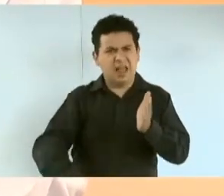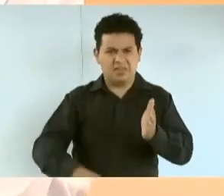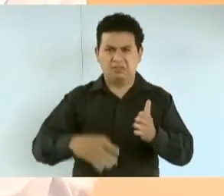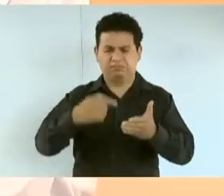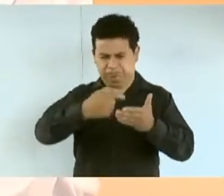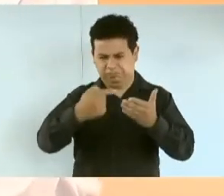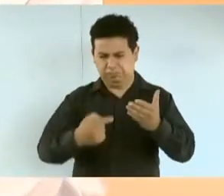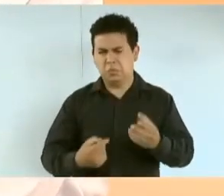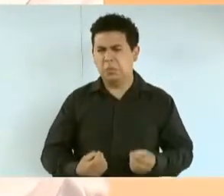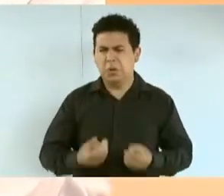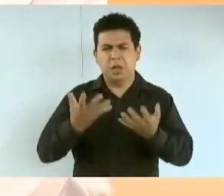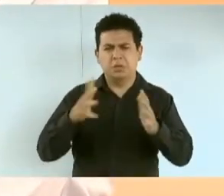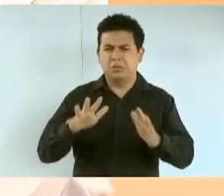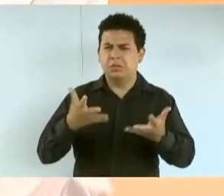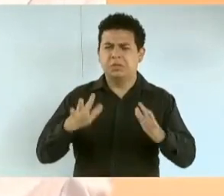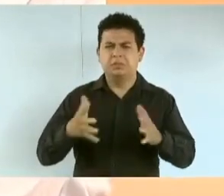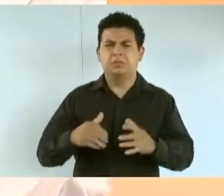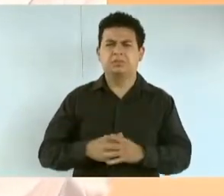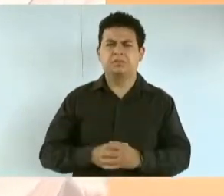alrededor de